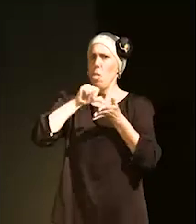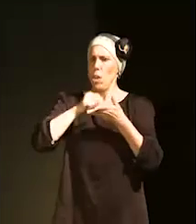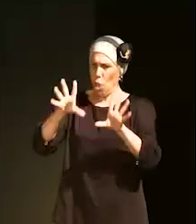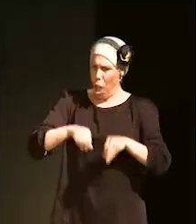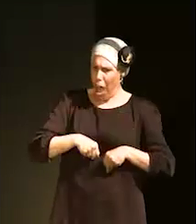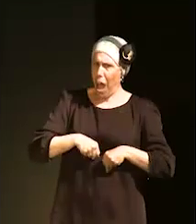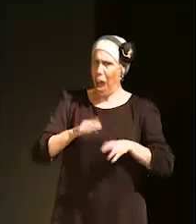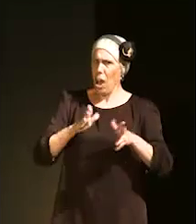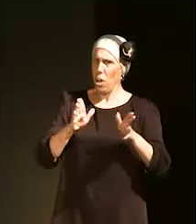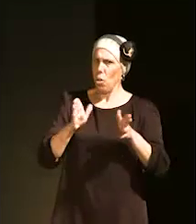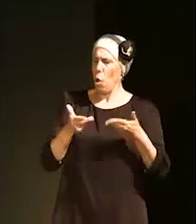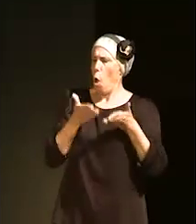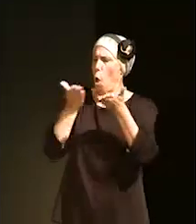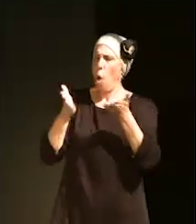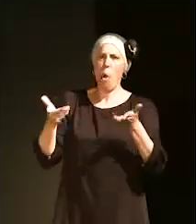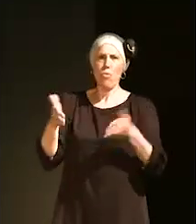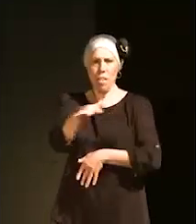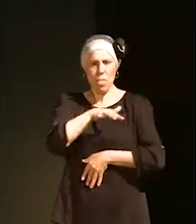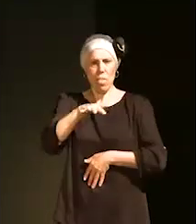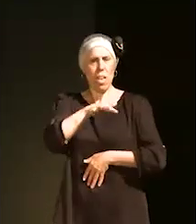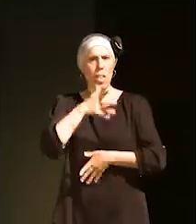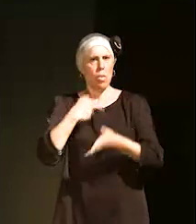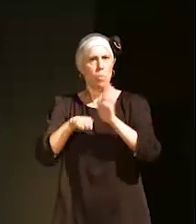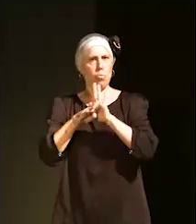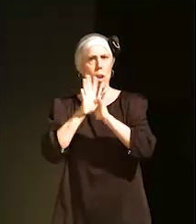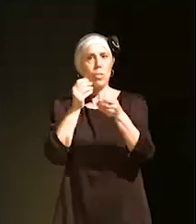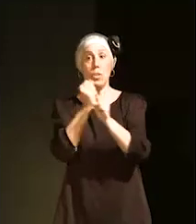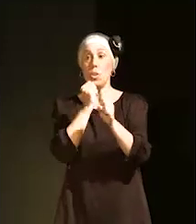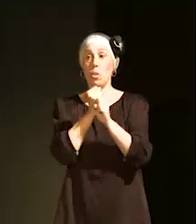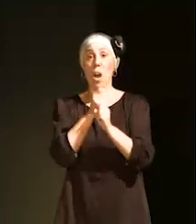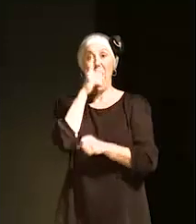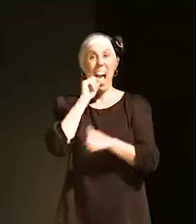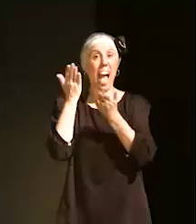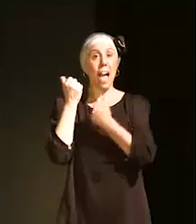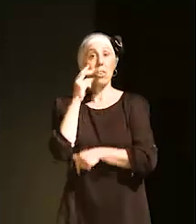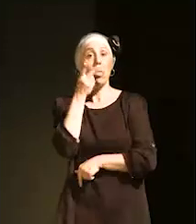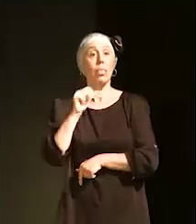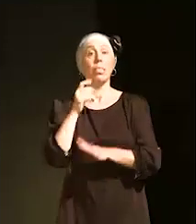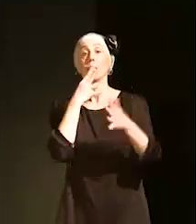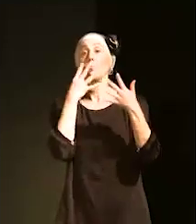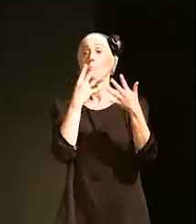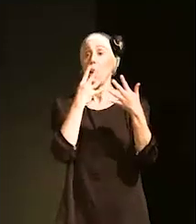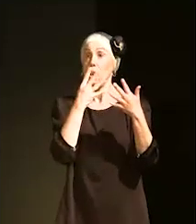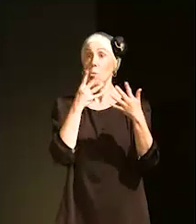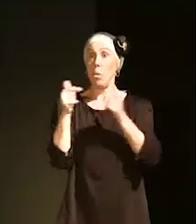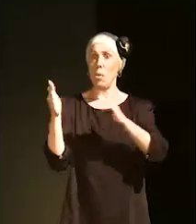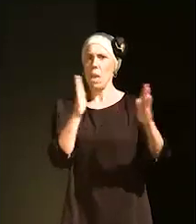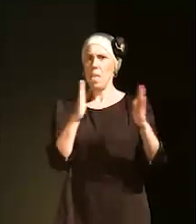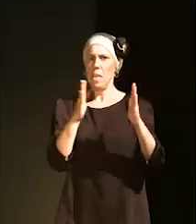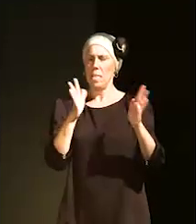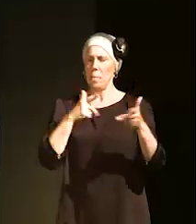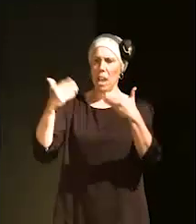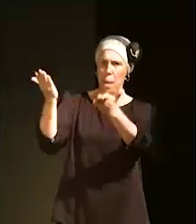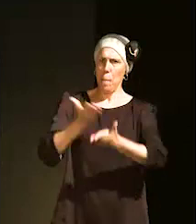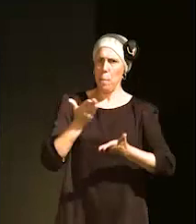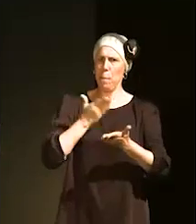permanente digamos estamos hablando de 2009 el momento en el que invitan a la socióloga y